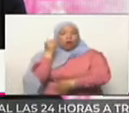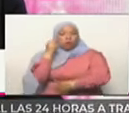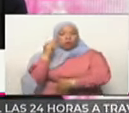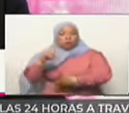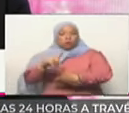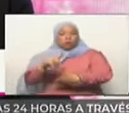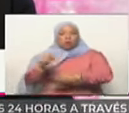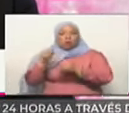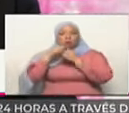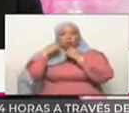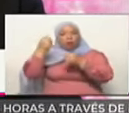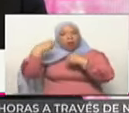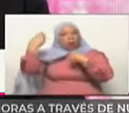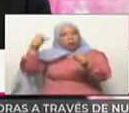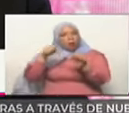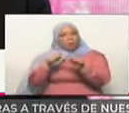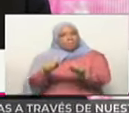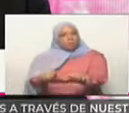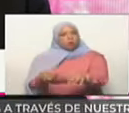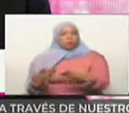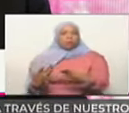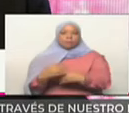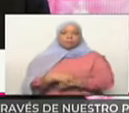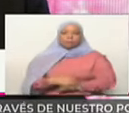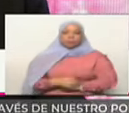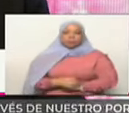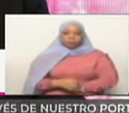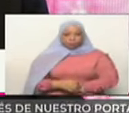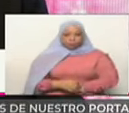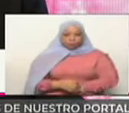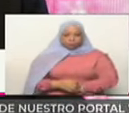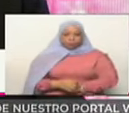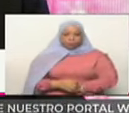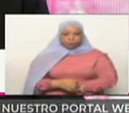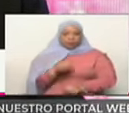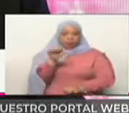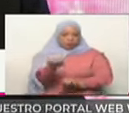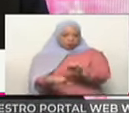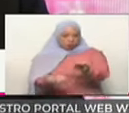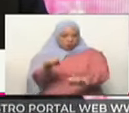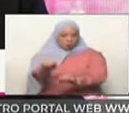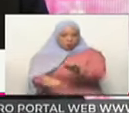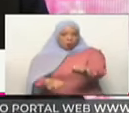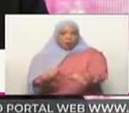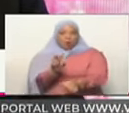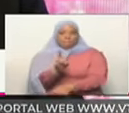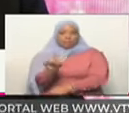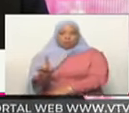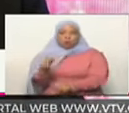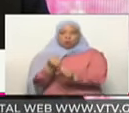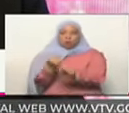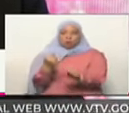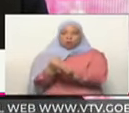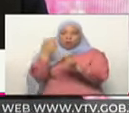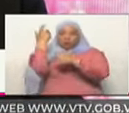es a la lucha permanente, a la batalla permanente. Y en este siglo XXI tuvimos al gigante de los